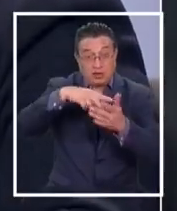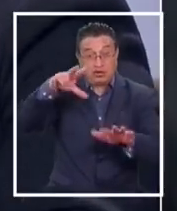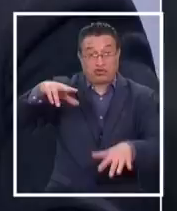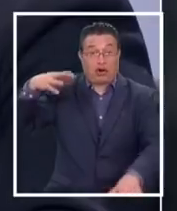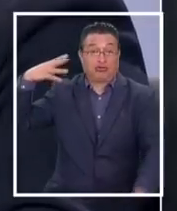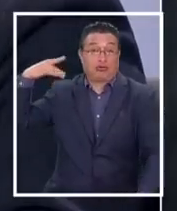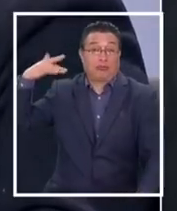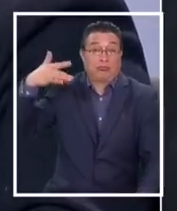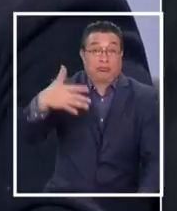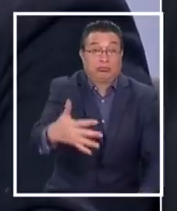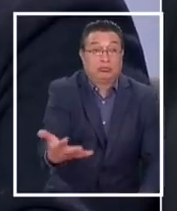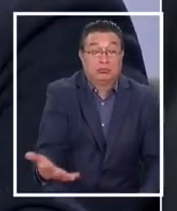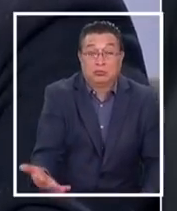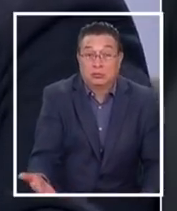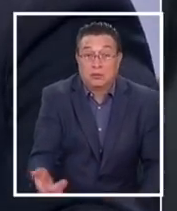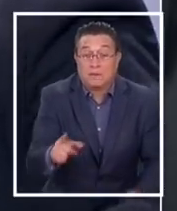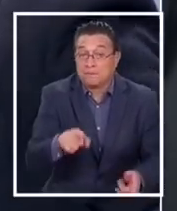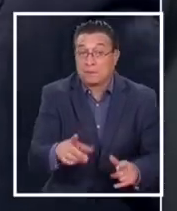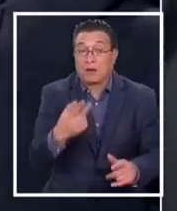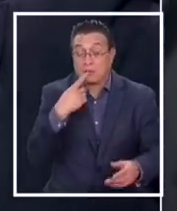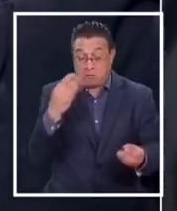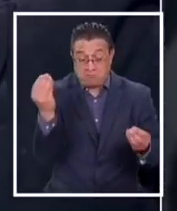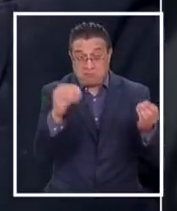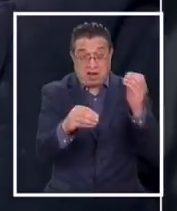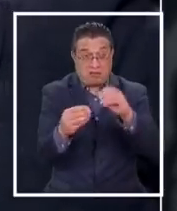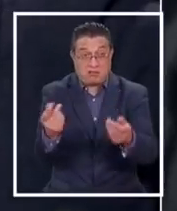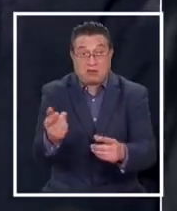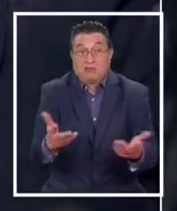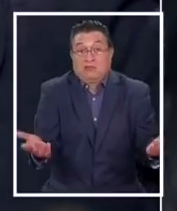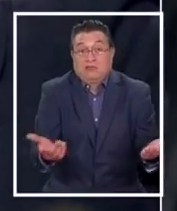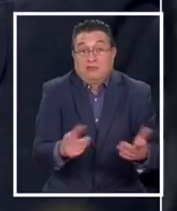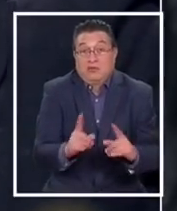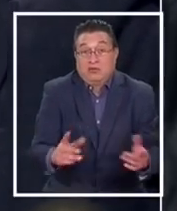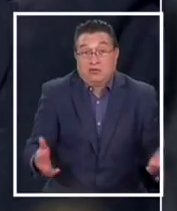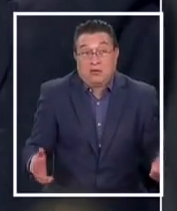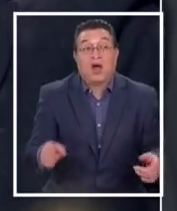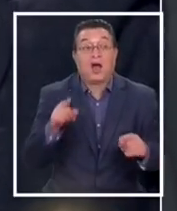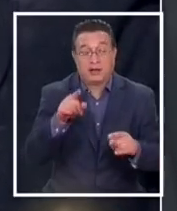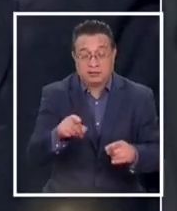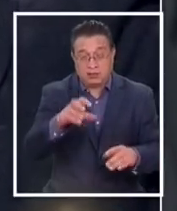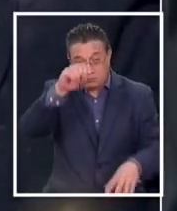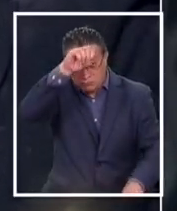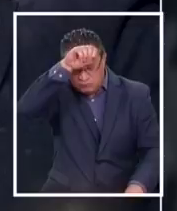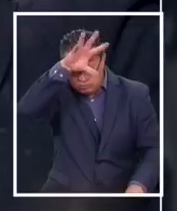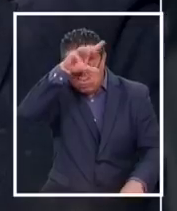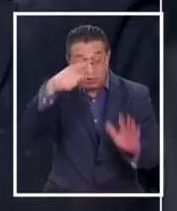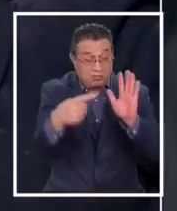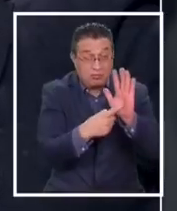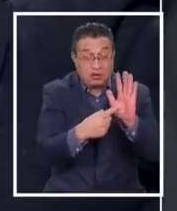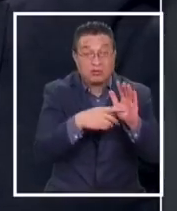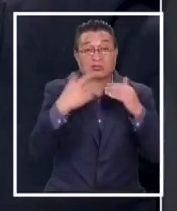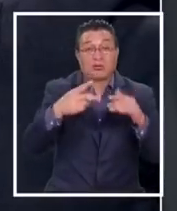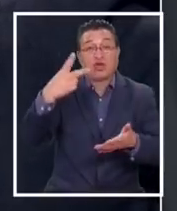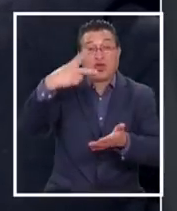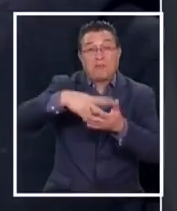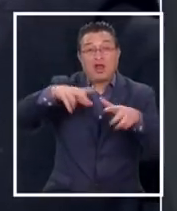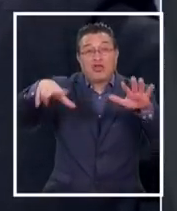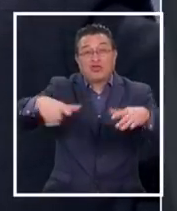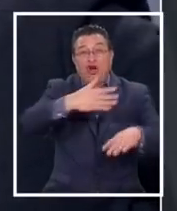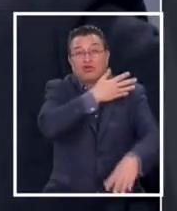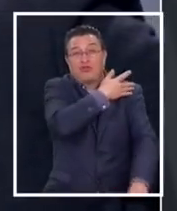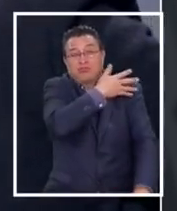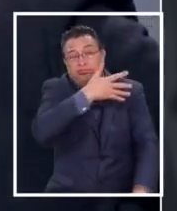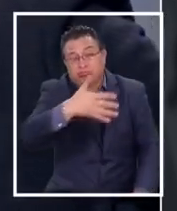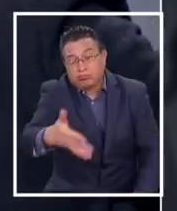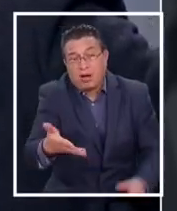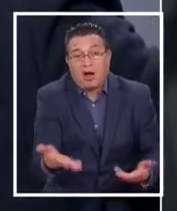Matías conteste. No, pero el royalty está minero. Está metiendo pelo a la sopa, Matías. El royalty minero se está discutiendo desde el año 2018. Perdón, ojo.